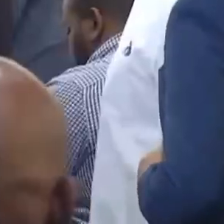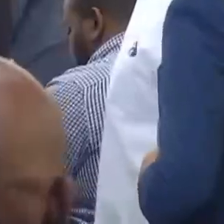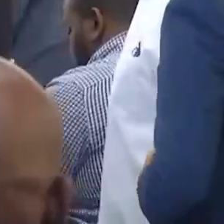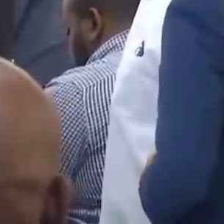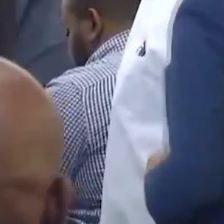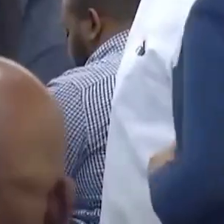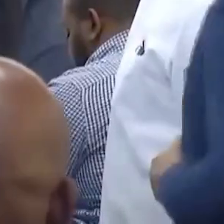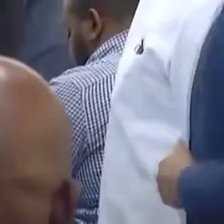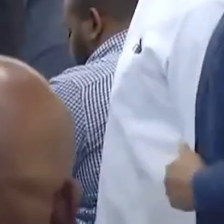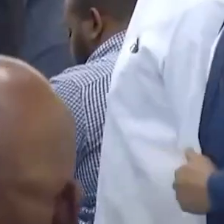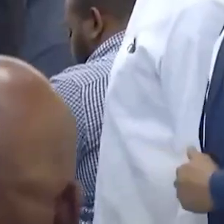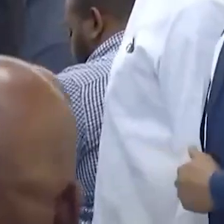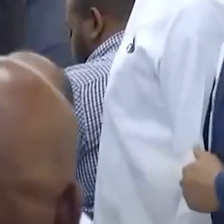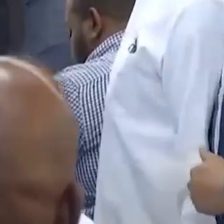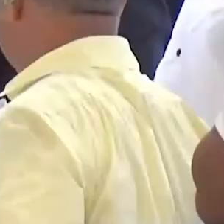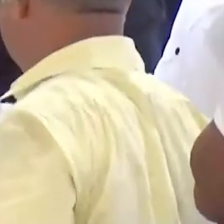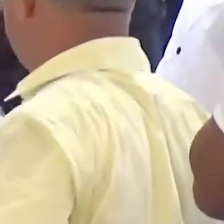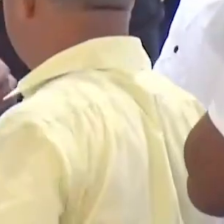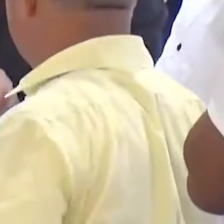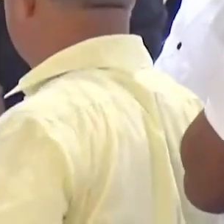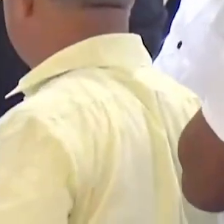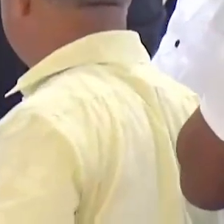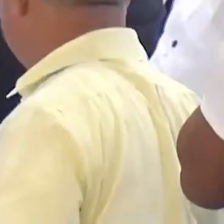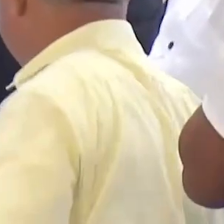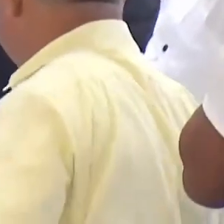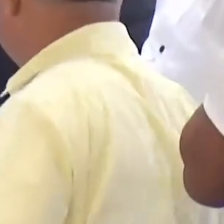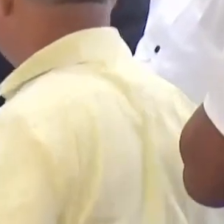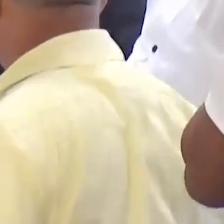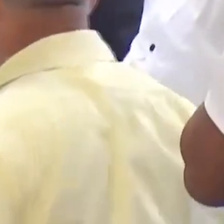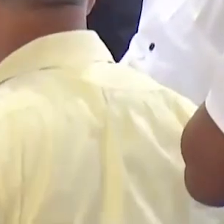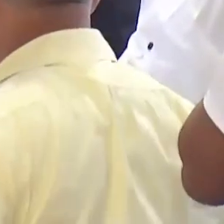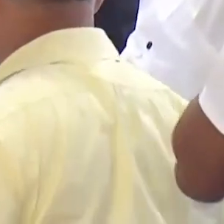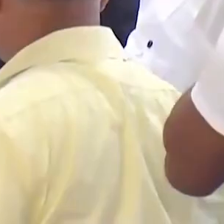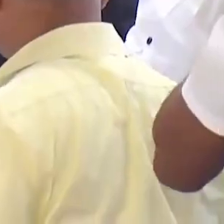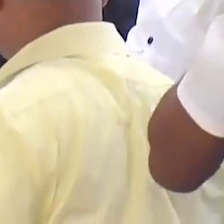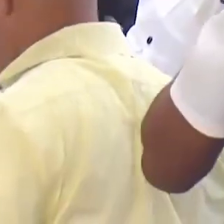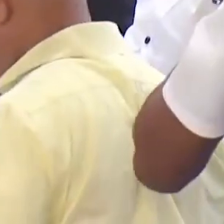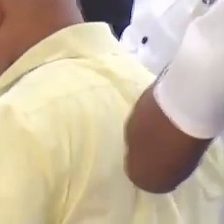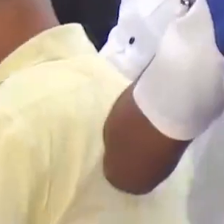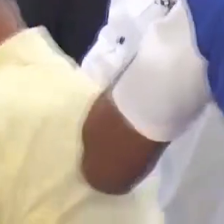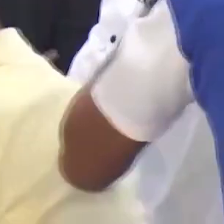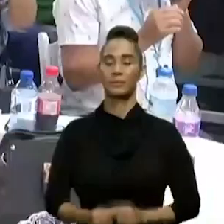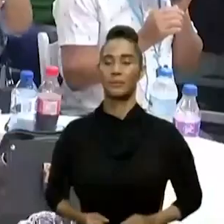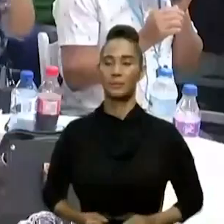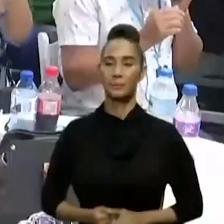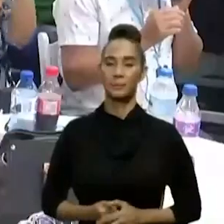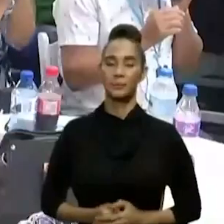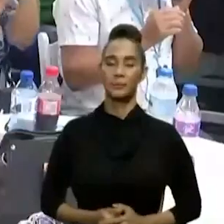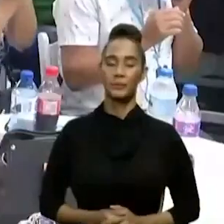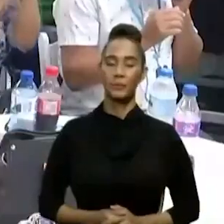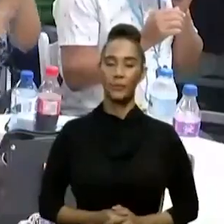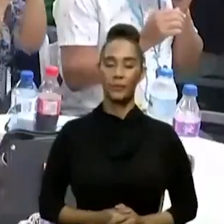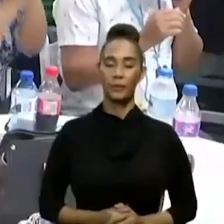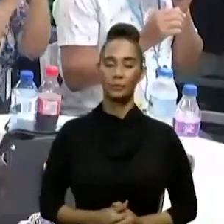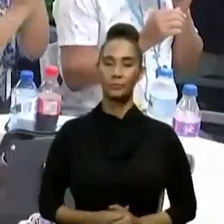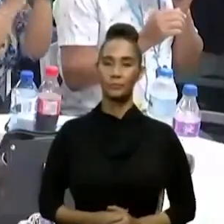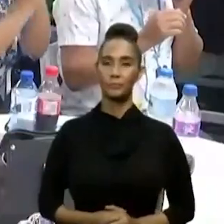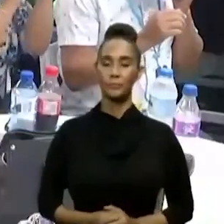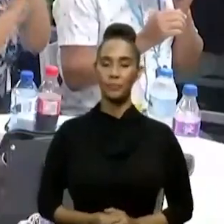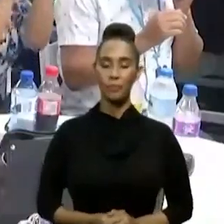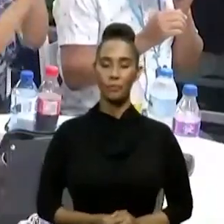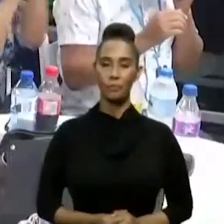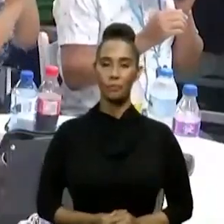bonos equivalentes a 1,500 pesos, defendió la modalidad de los mismos y la comodidad que representa para